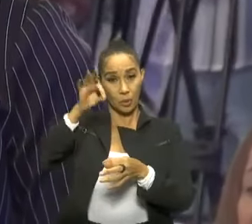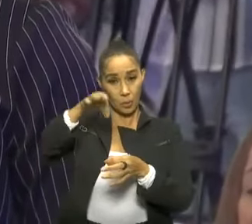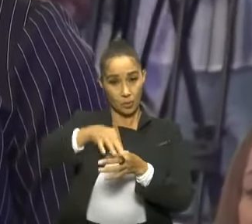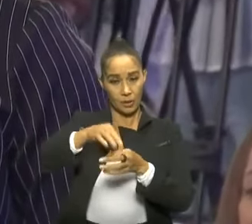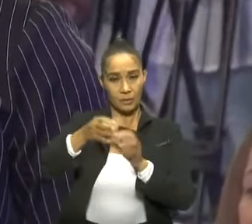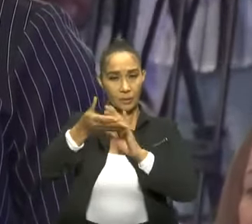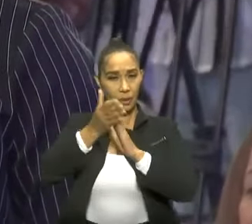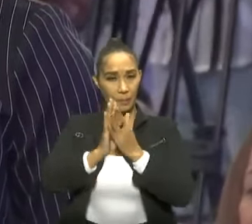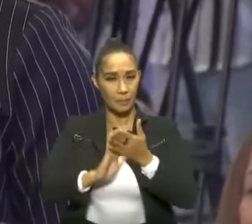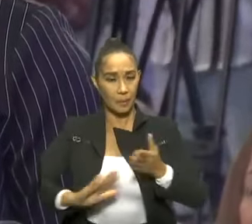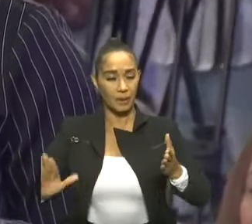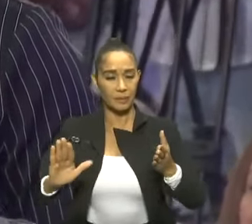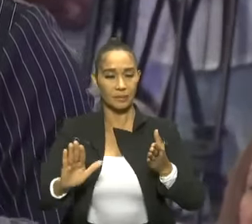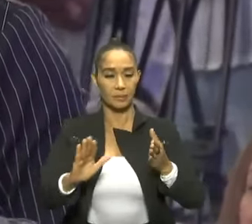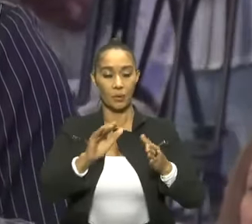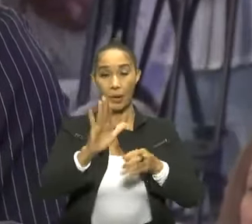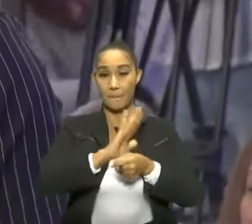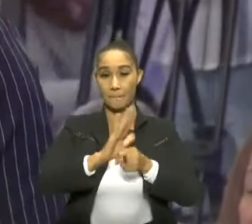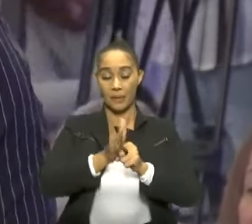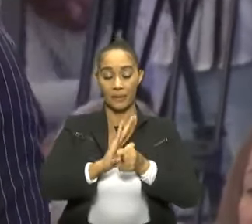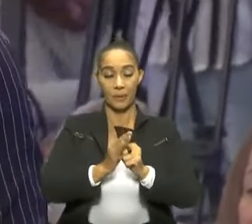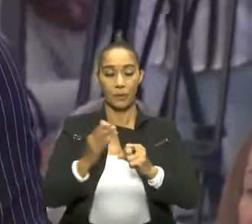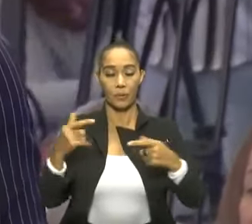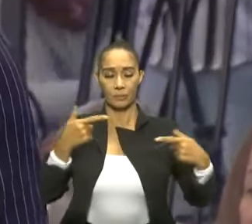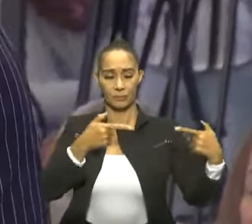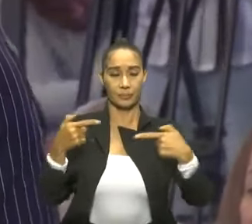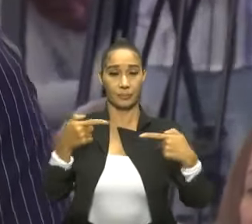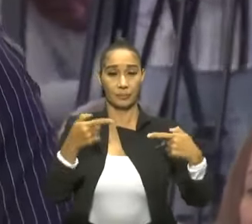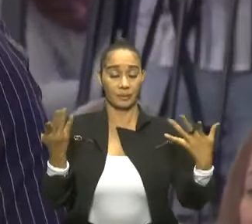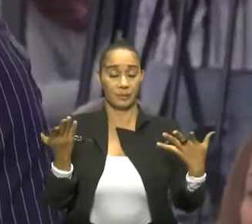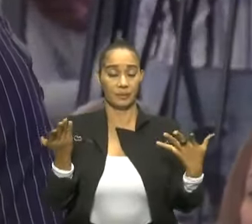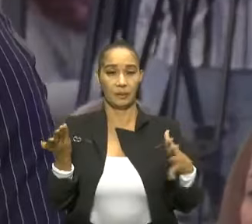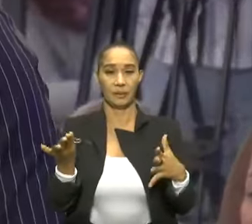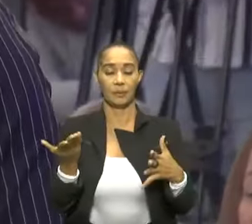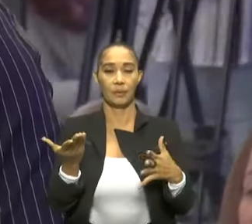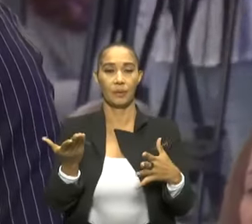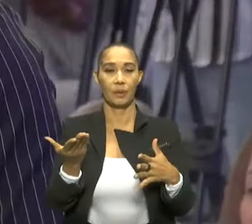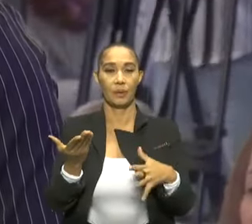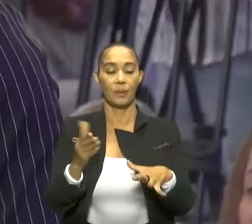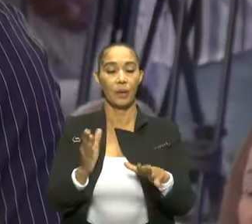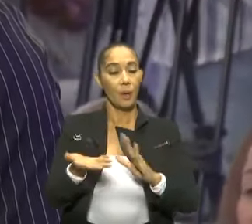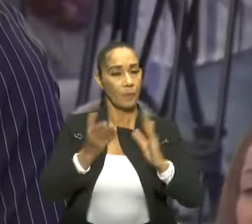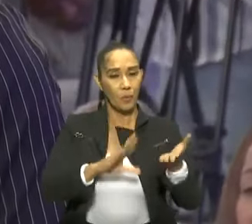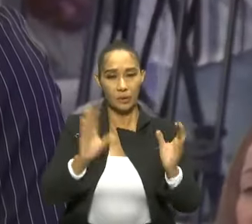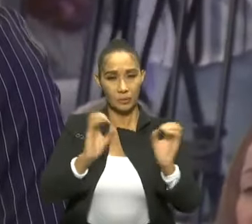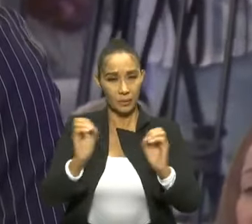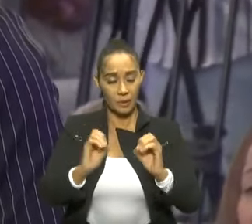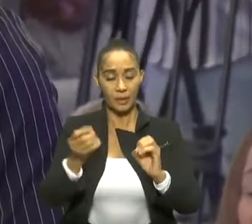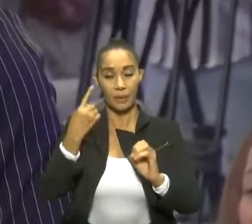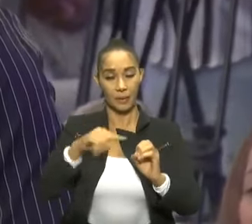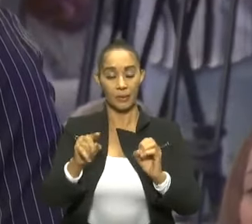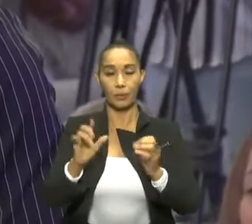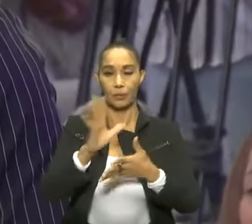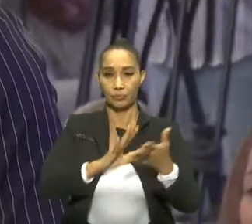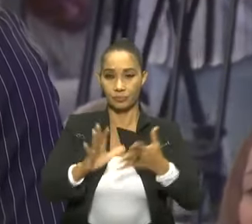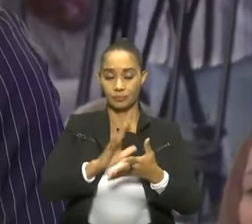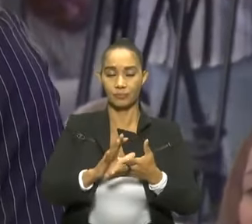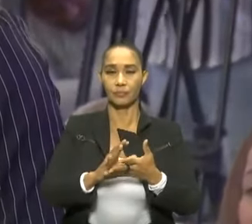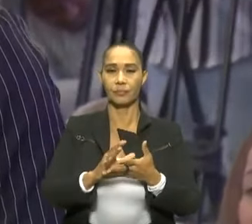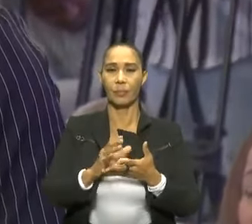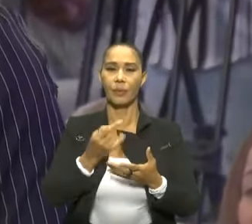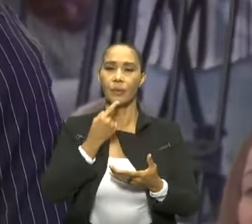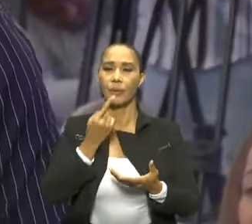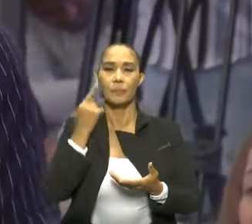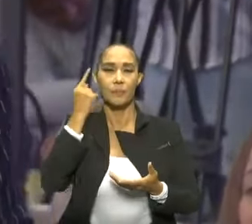elecciones en paz luego de lo sucedido debido a que hubo un tiroteo, aunque gracias a Dios no hubieron heridos ni muertos. ¿Su opinión al